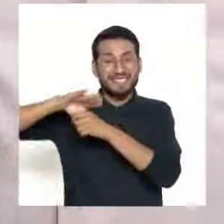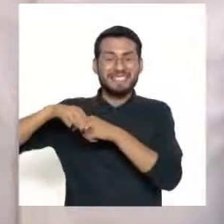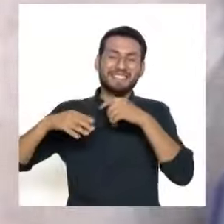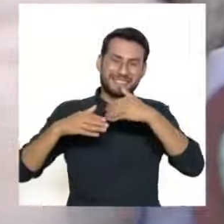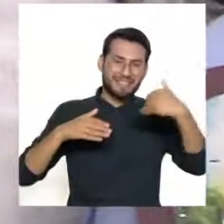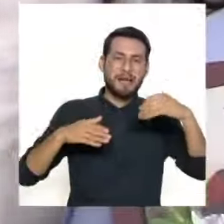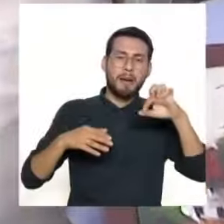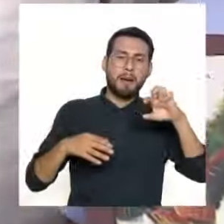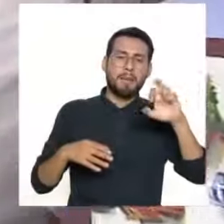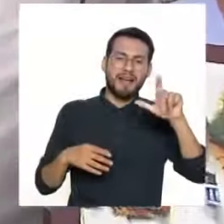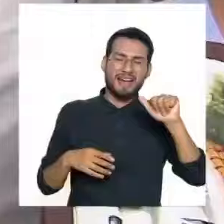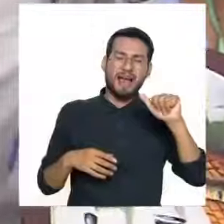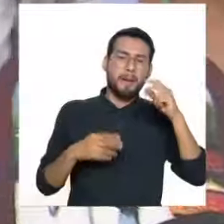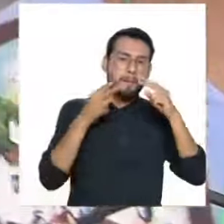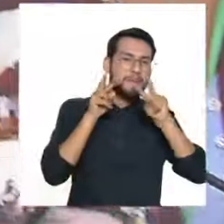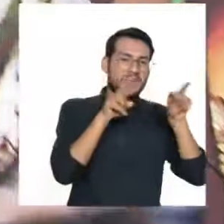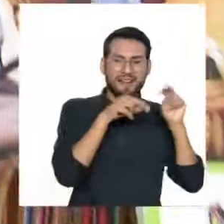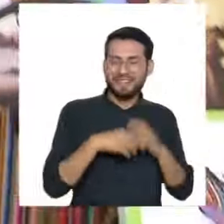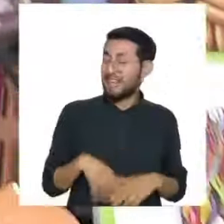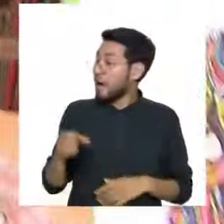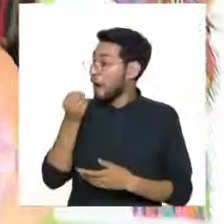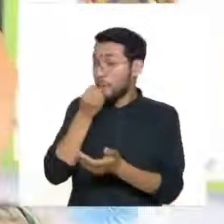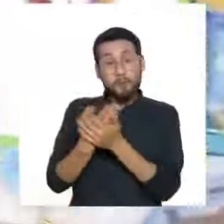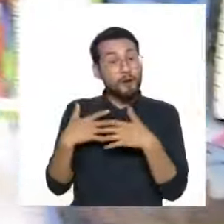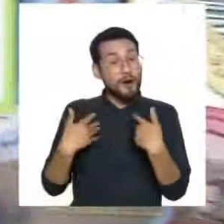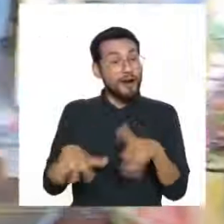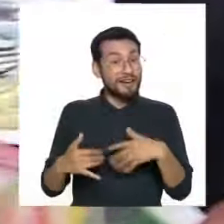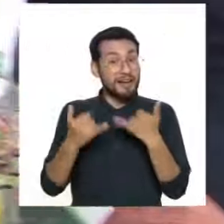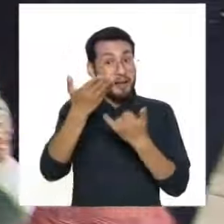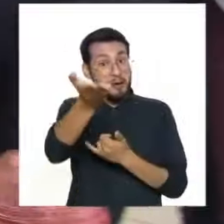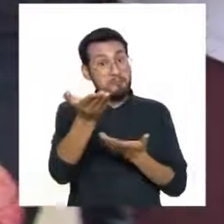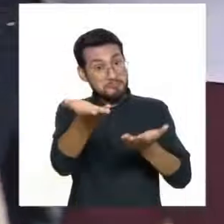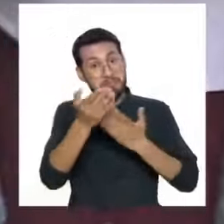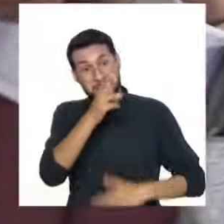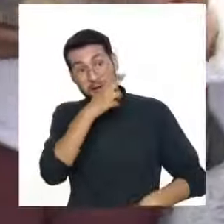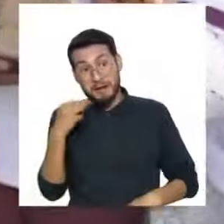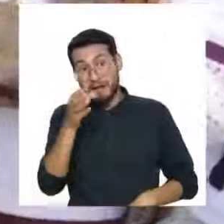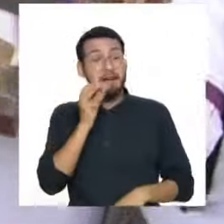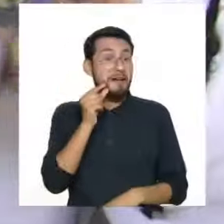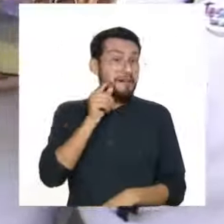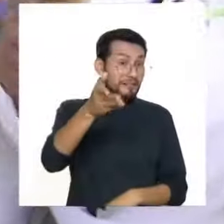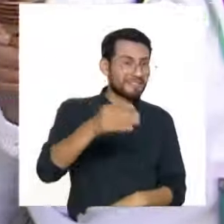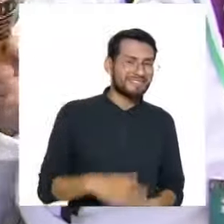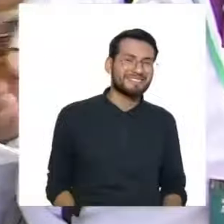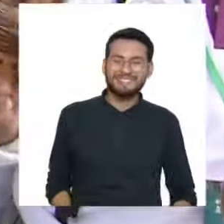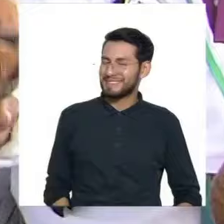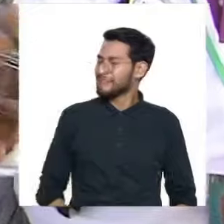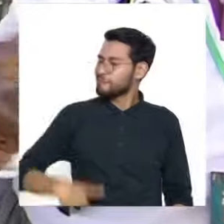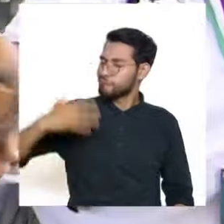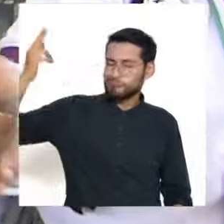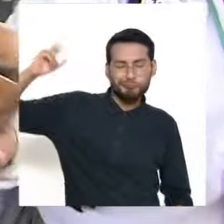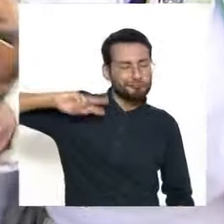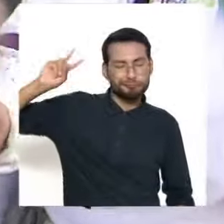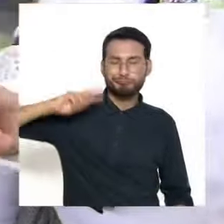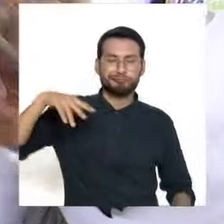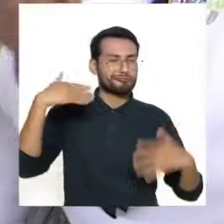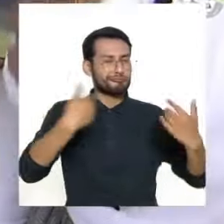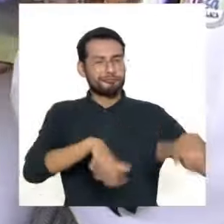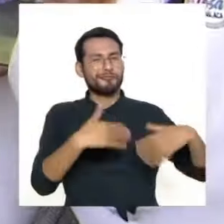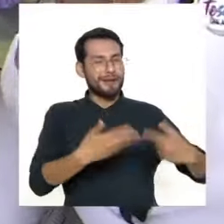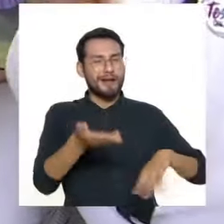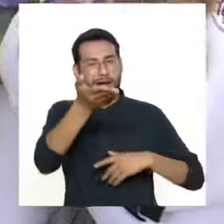el mirador de la perla buenísimo chicos Qué les parece ustedes vendrán Nicolás Ya voy Voy vanesita como siempre